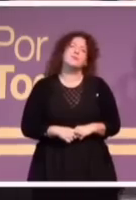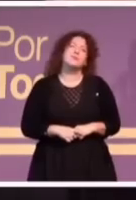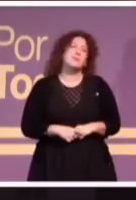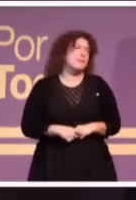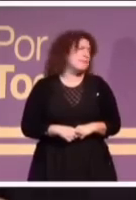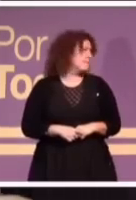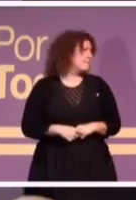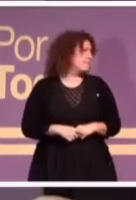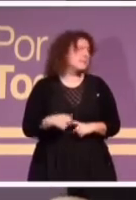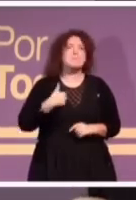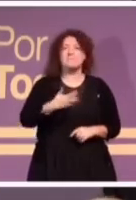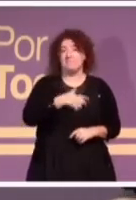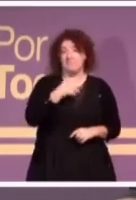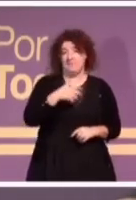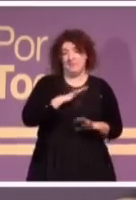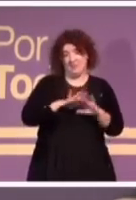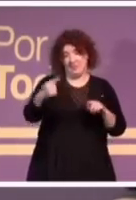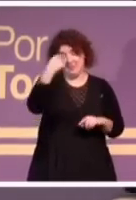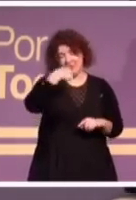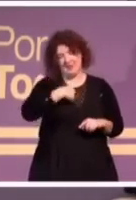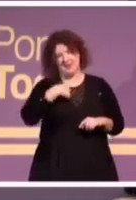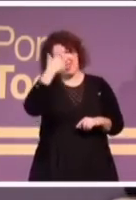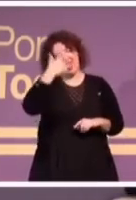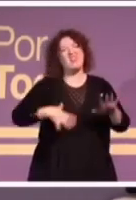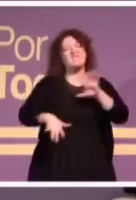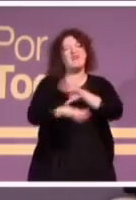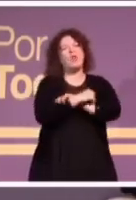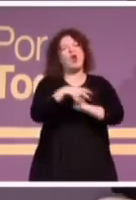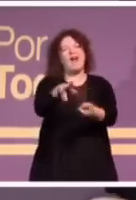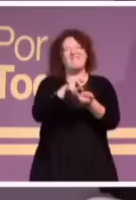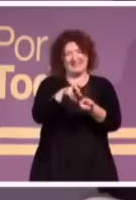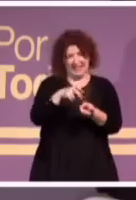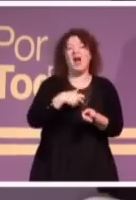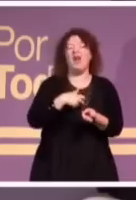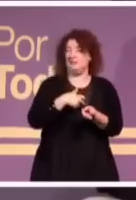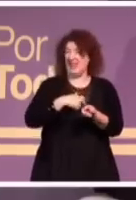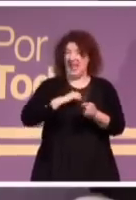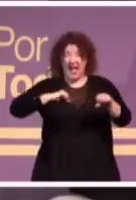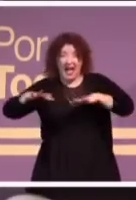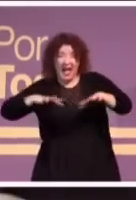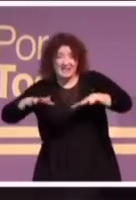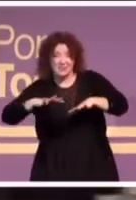A mí lo que me molestaría es que me llamasen defraudadora fiscal, no que me llamen activista.